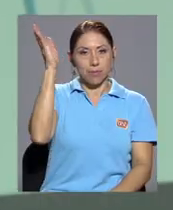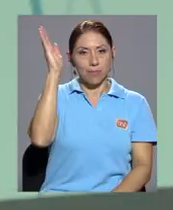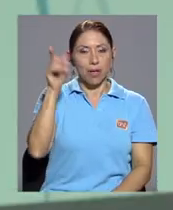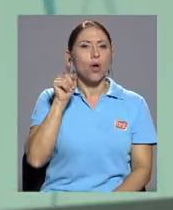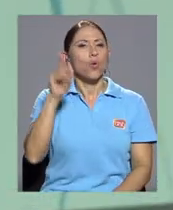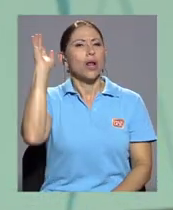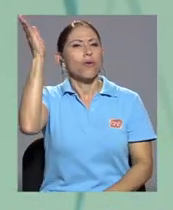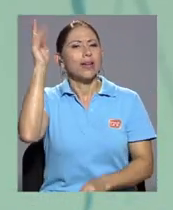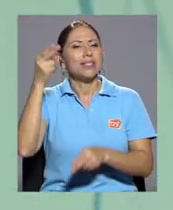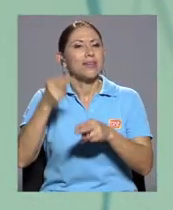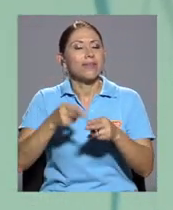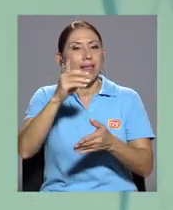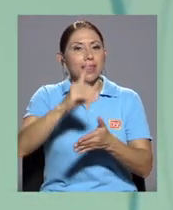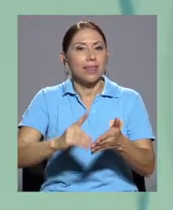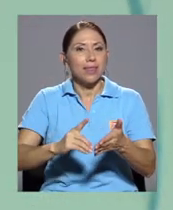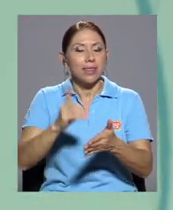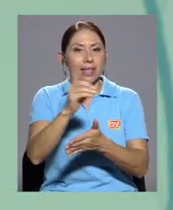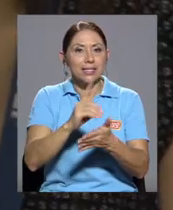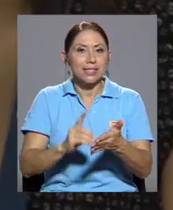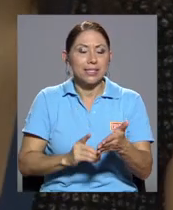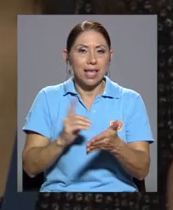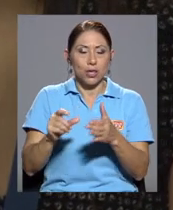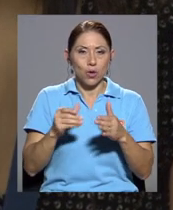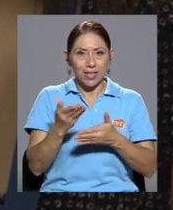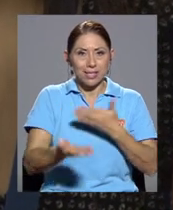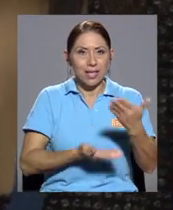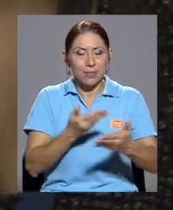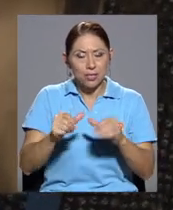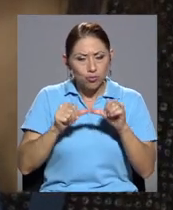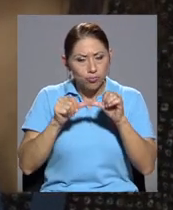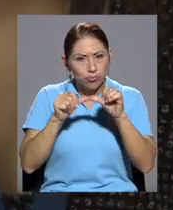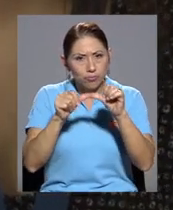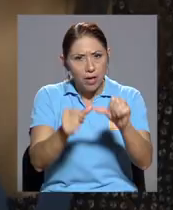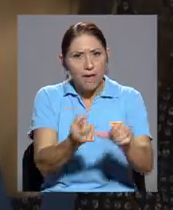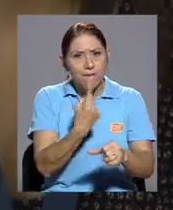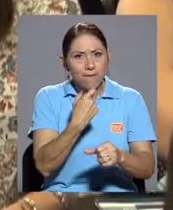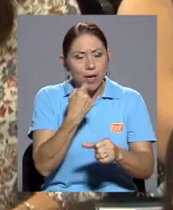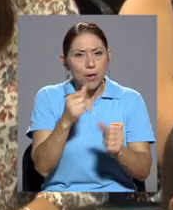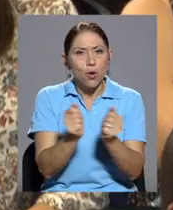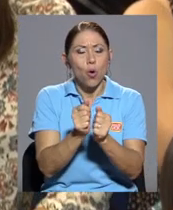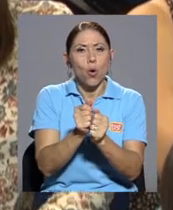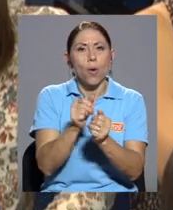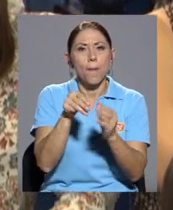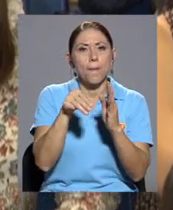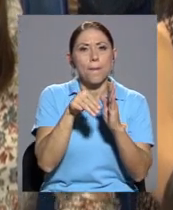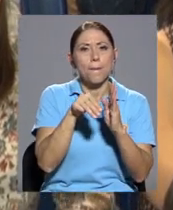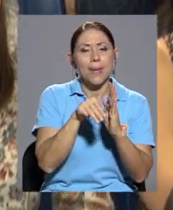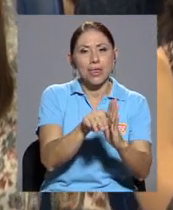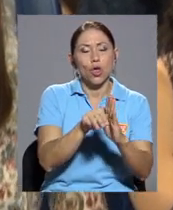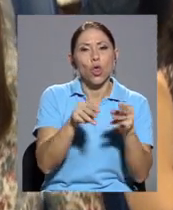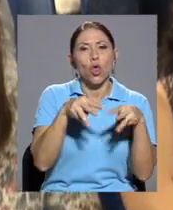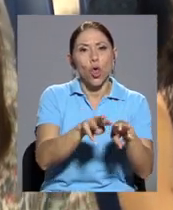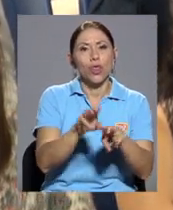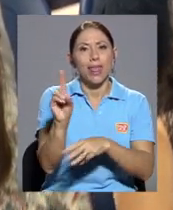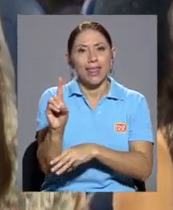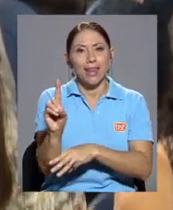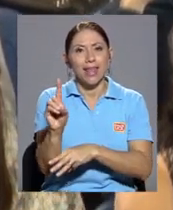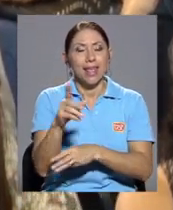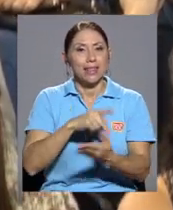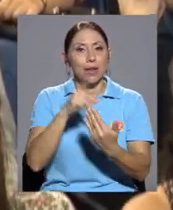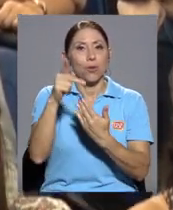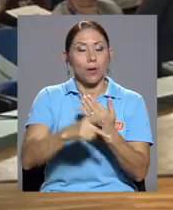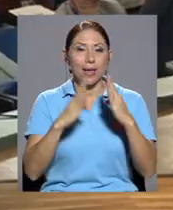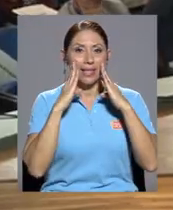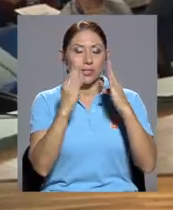conferencias fue El diseño del servicio de seguimiento farmacoterapéutico mediante el método DADER, del programa de atención farmacéutica de la